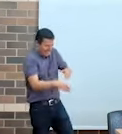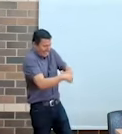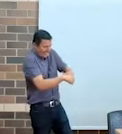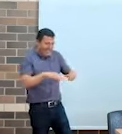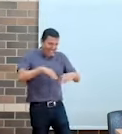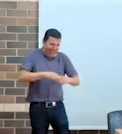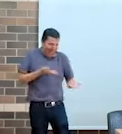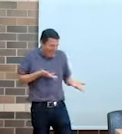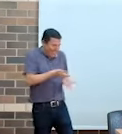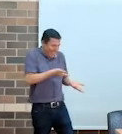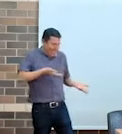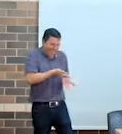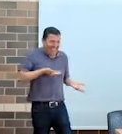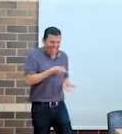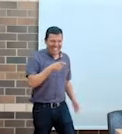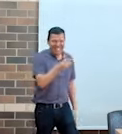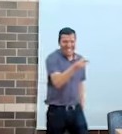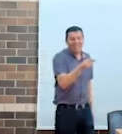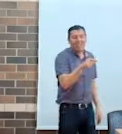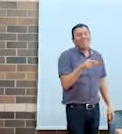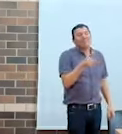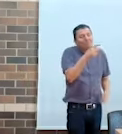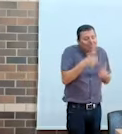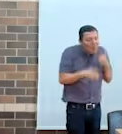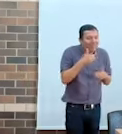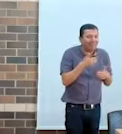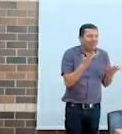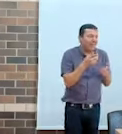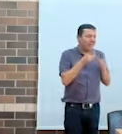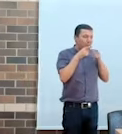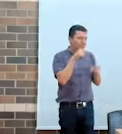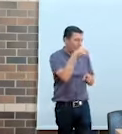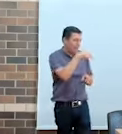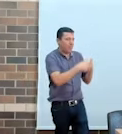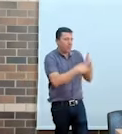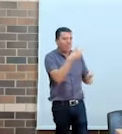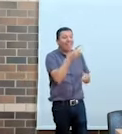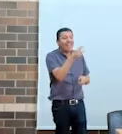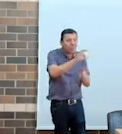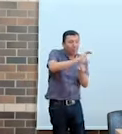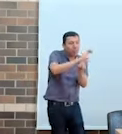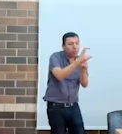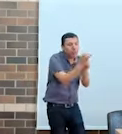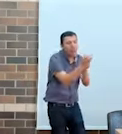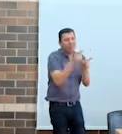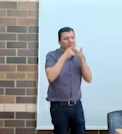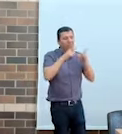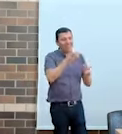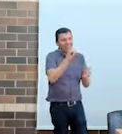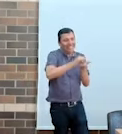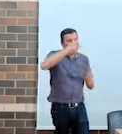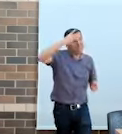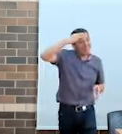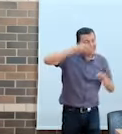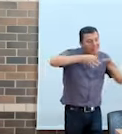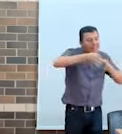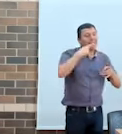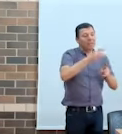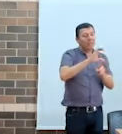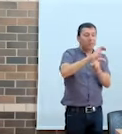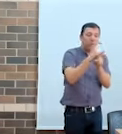nos permite ver el futuro, pero por eso es importante colocarse en los zapatos del otro. Por ejemplo, la parte